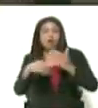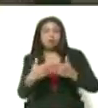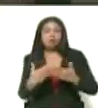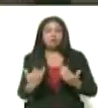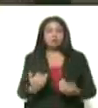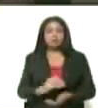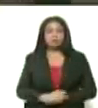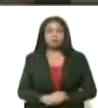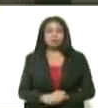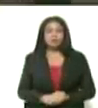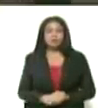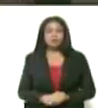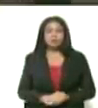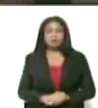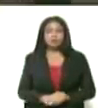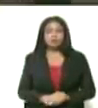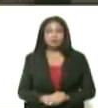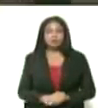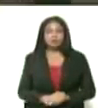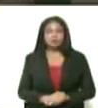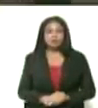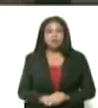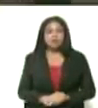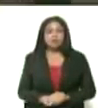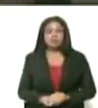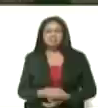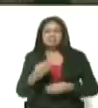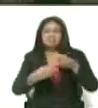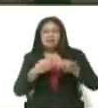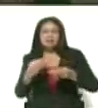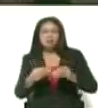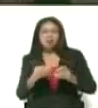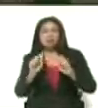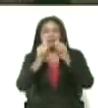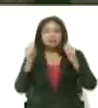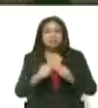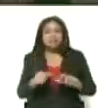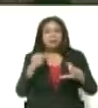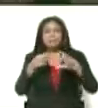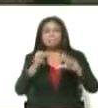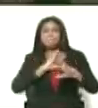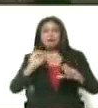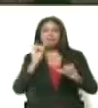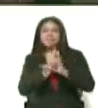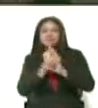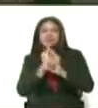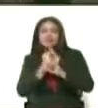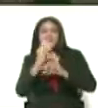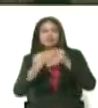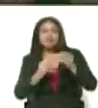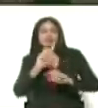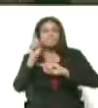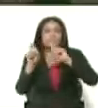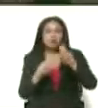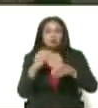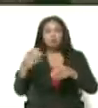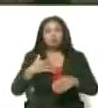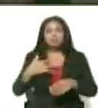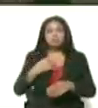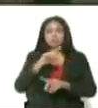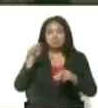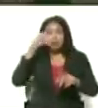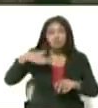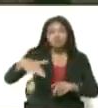también de las encuestas que a través del Sistema Patria hemos venido realizando, que ya la población conoce muy